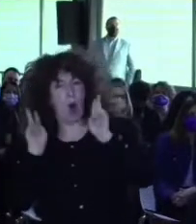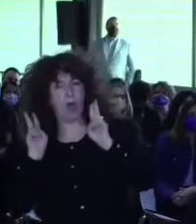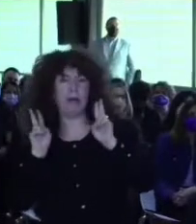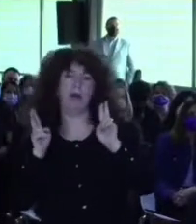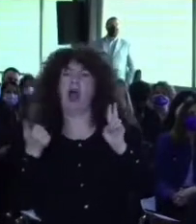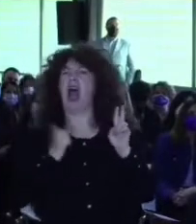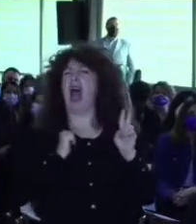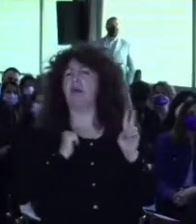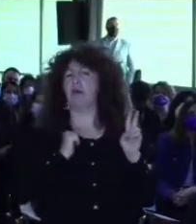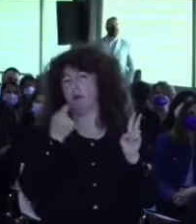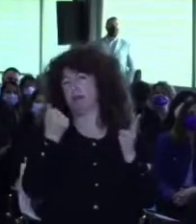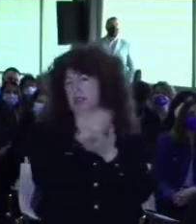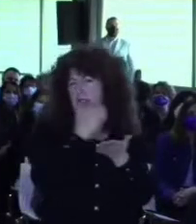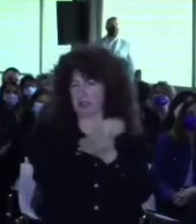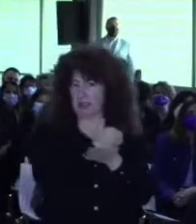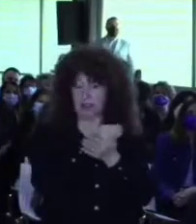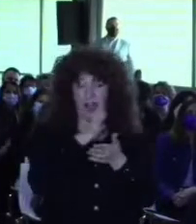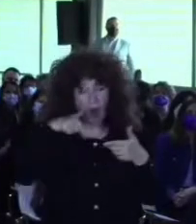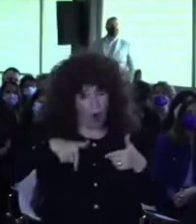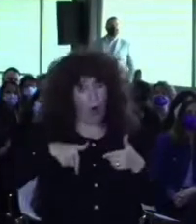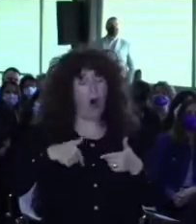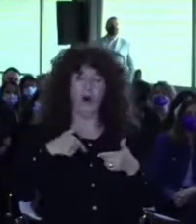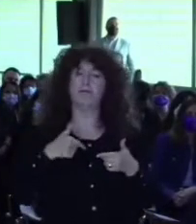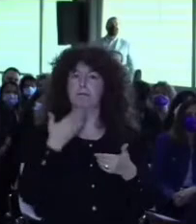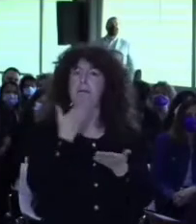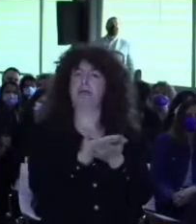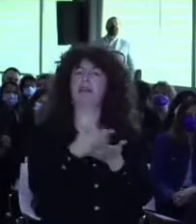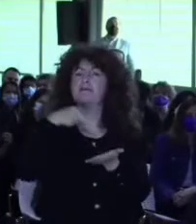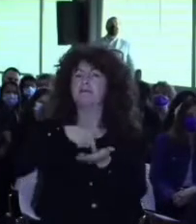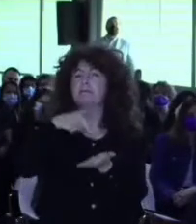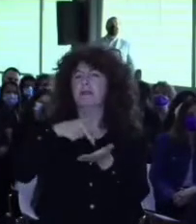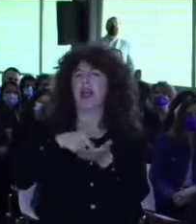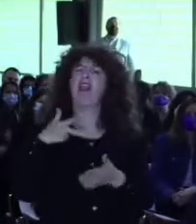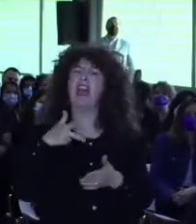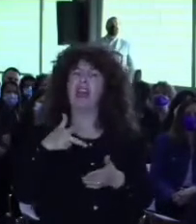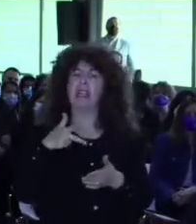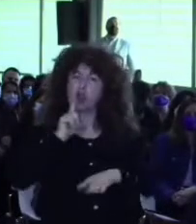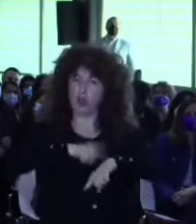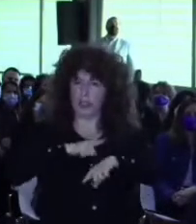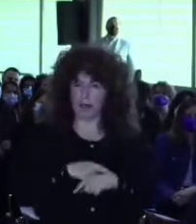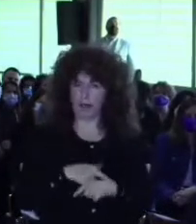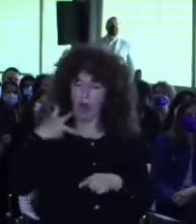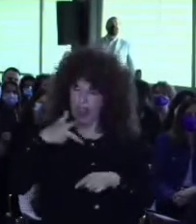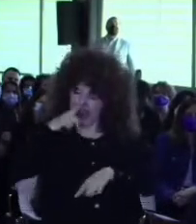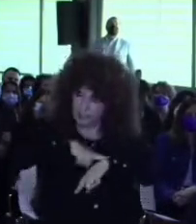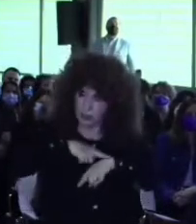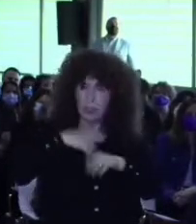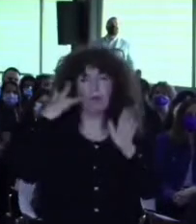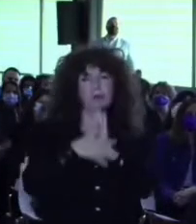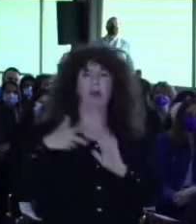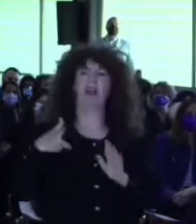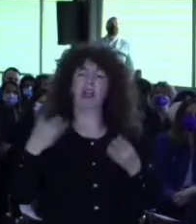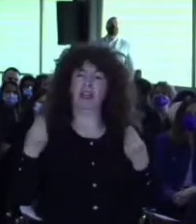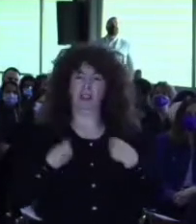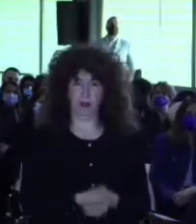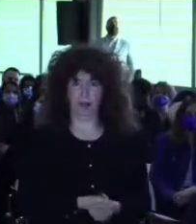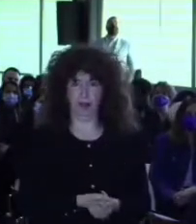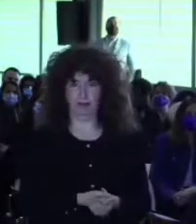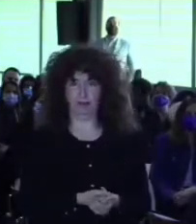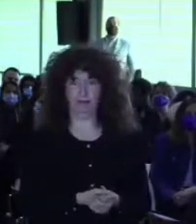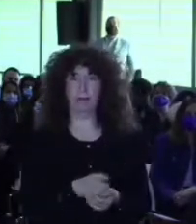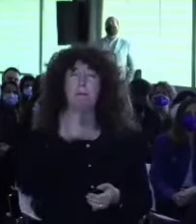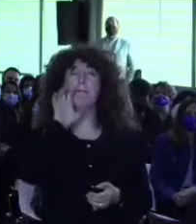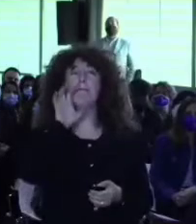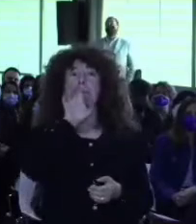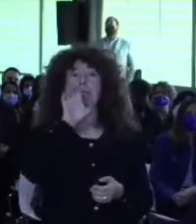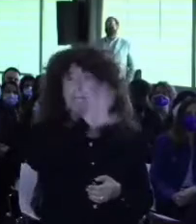toca reivindicar el derecho al tiempo, porque el derecho al tiempo es el derecho a la vida. Un país